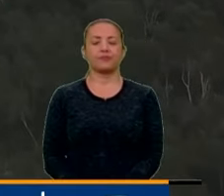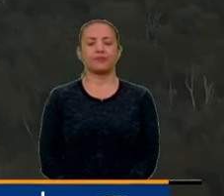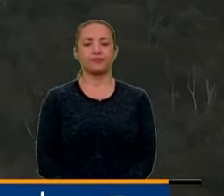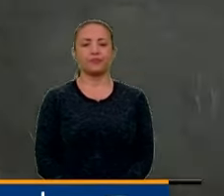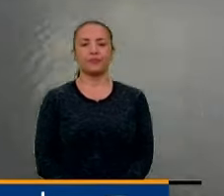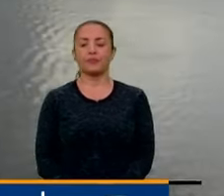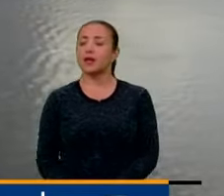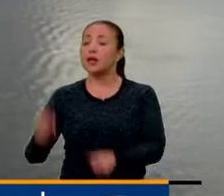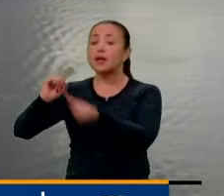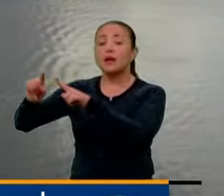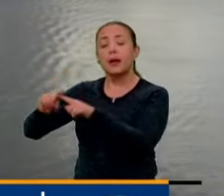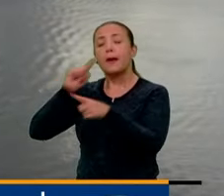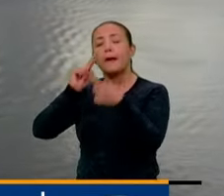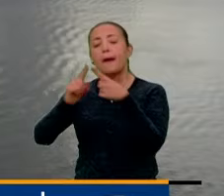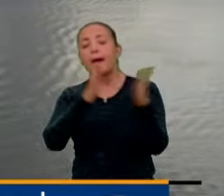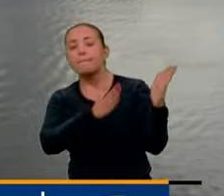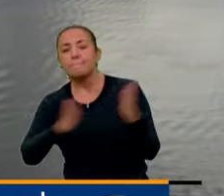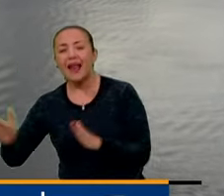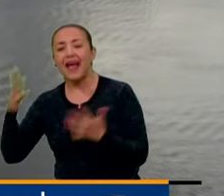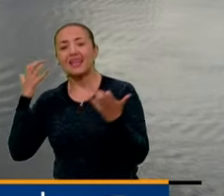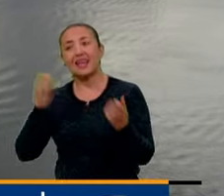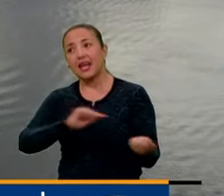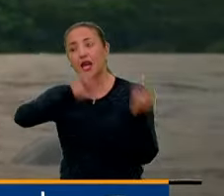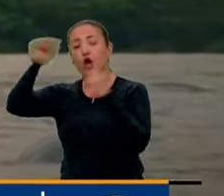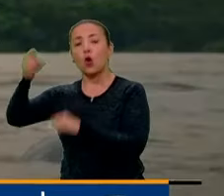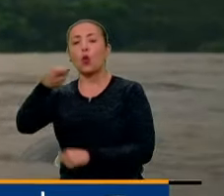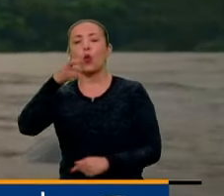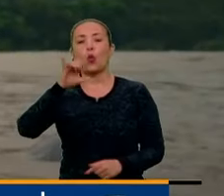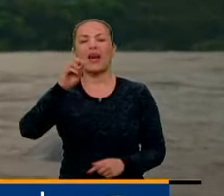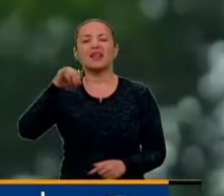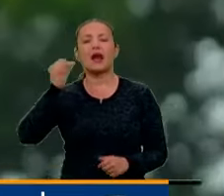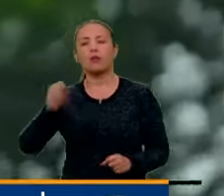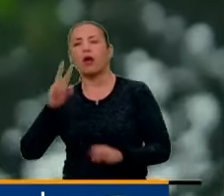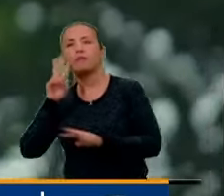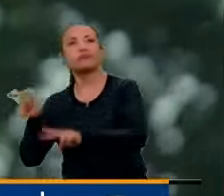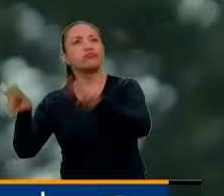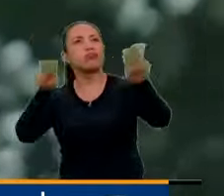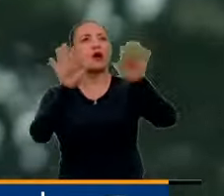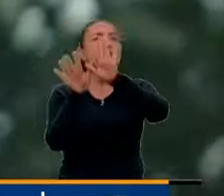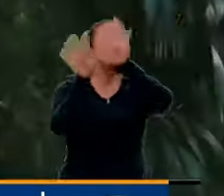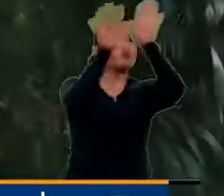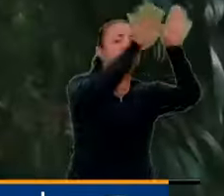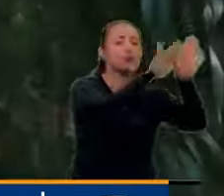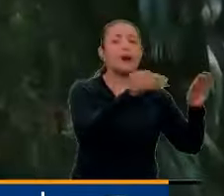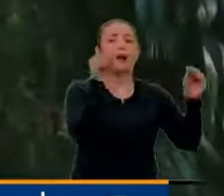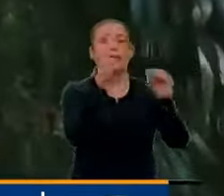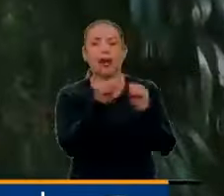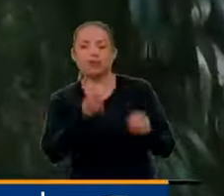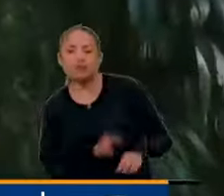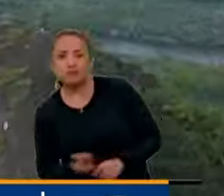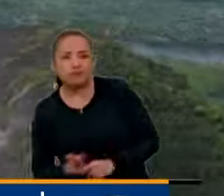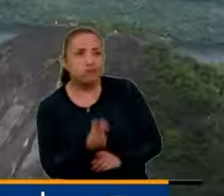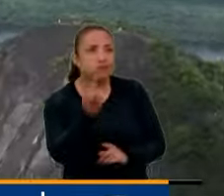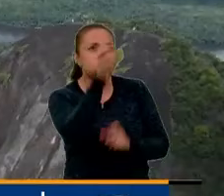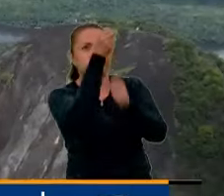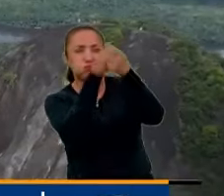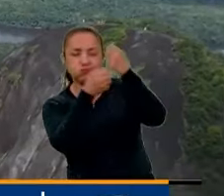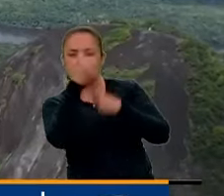Entre los planes para los turistas que visiten Guainía están avistamiento de aves, senderismo y deportes extremos.